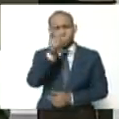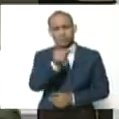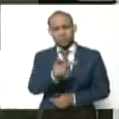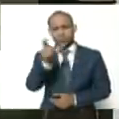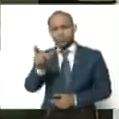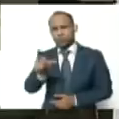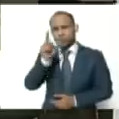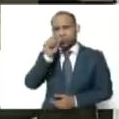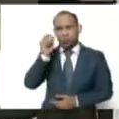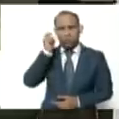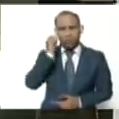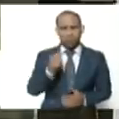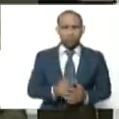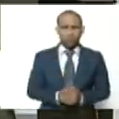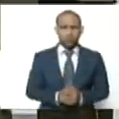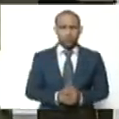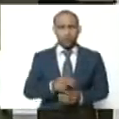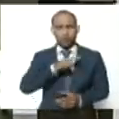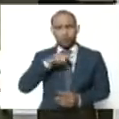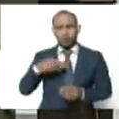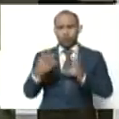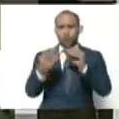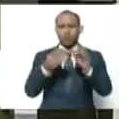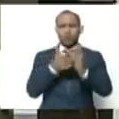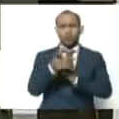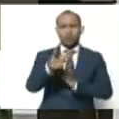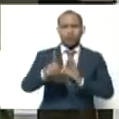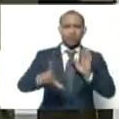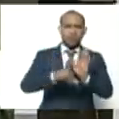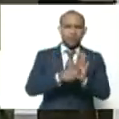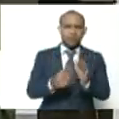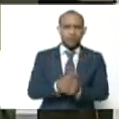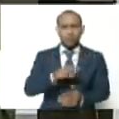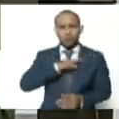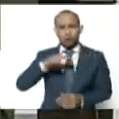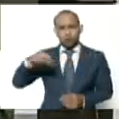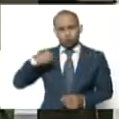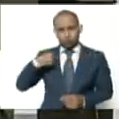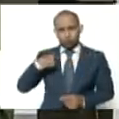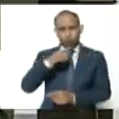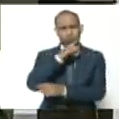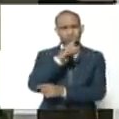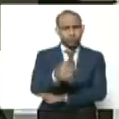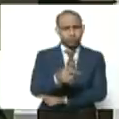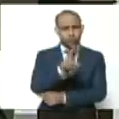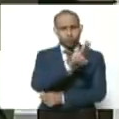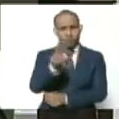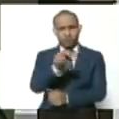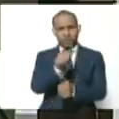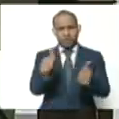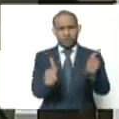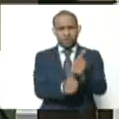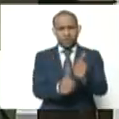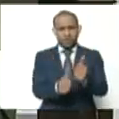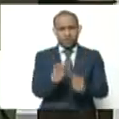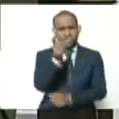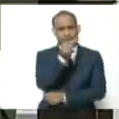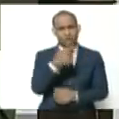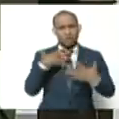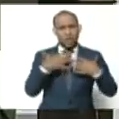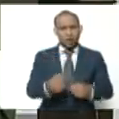ciudadana. Estábamos hablando sobre esta ley y he dado instrucciones a la vicepresidenta de Seguridad